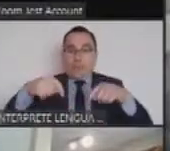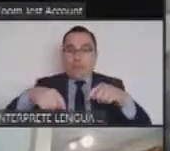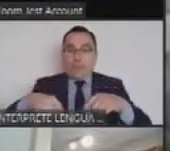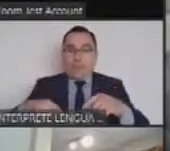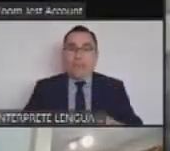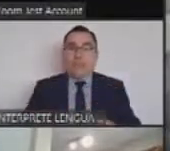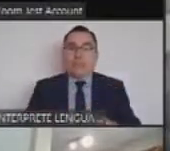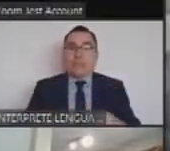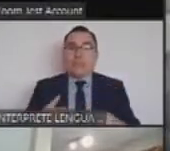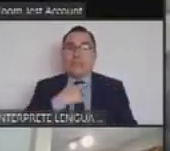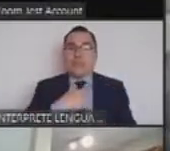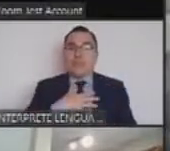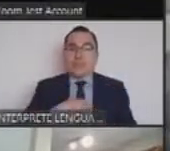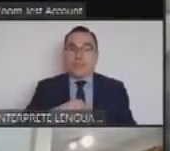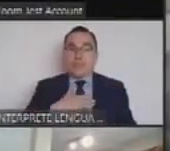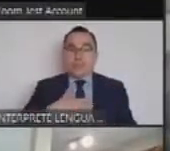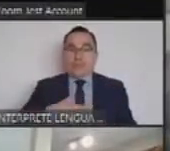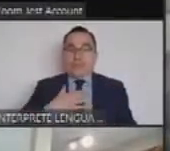quiero